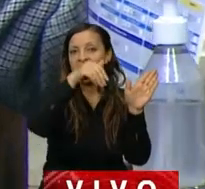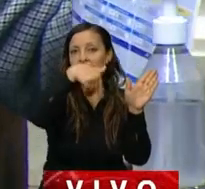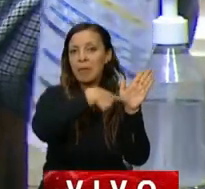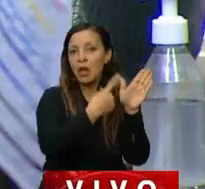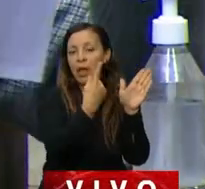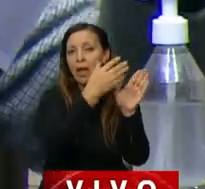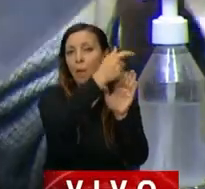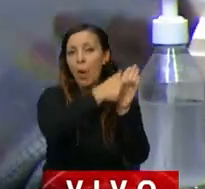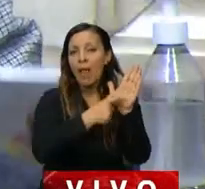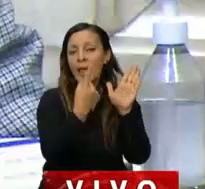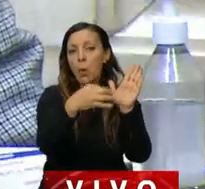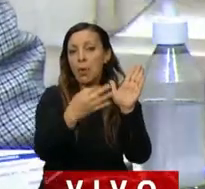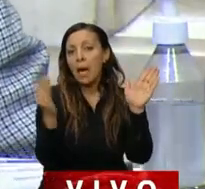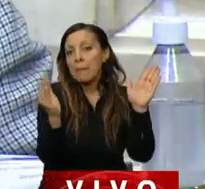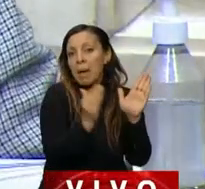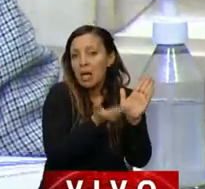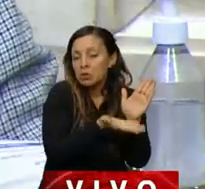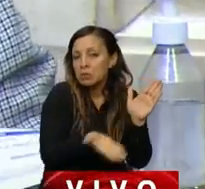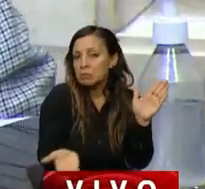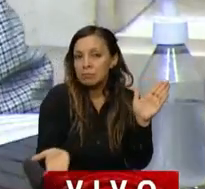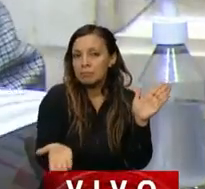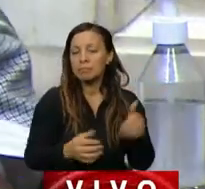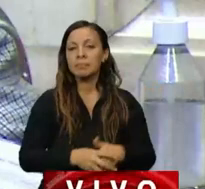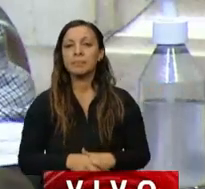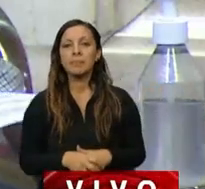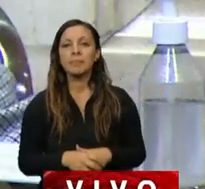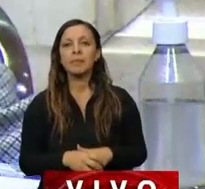única electoral. Se ha dicho que es